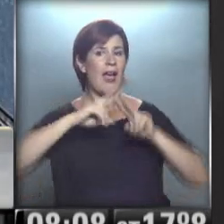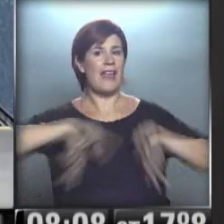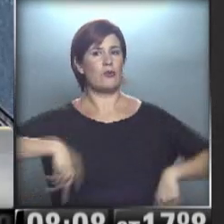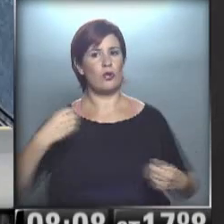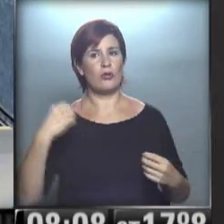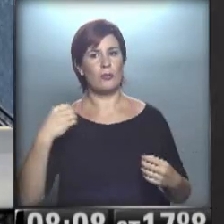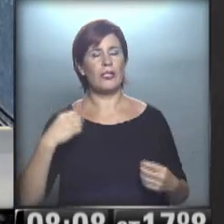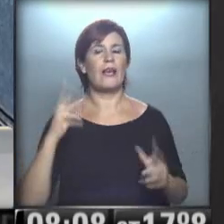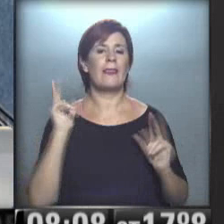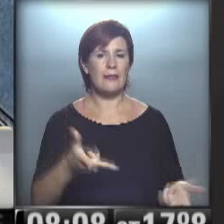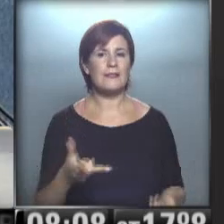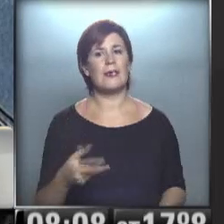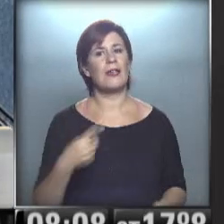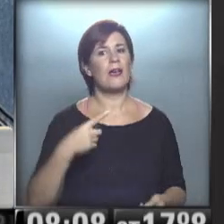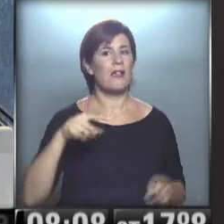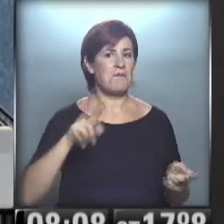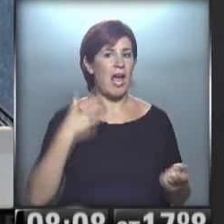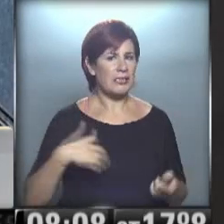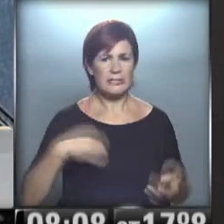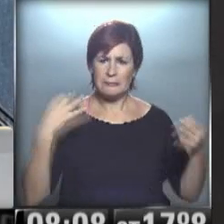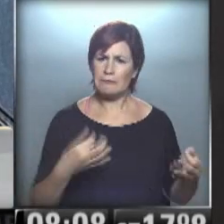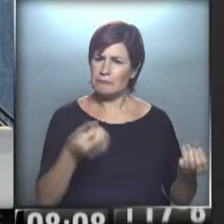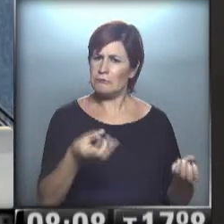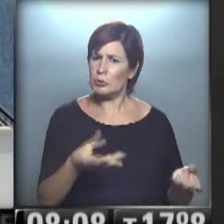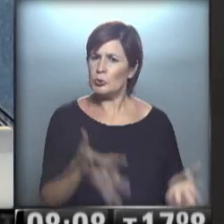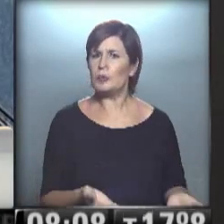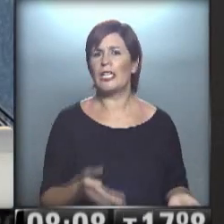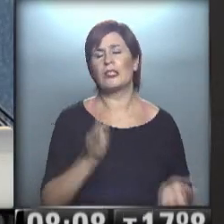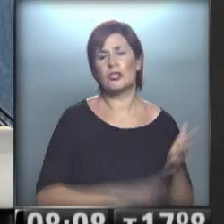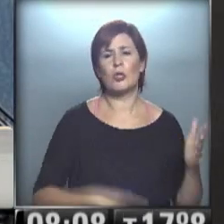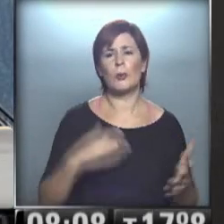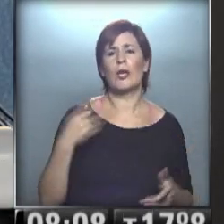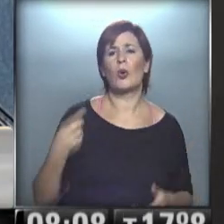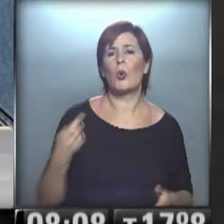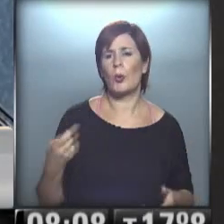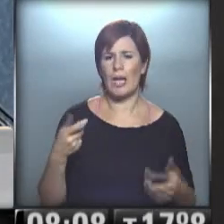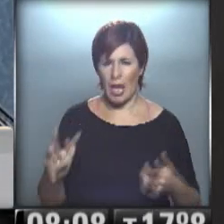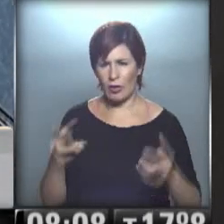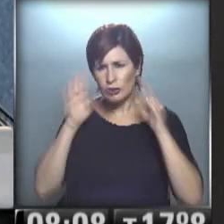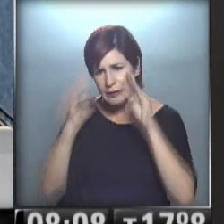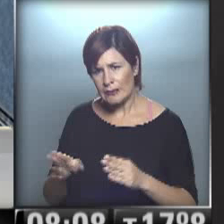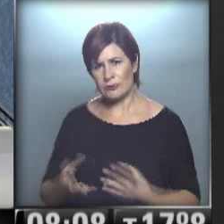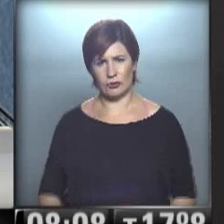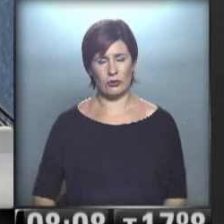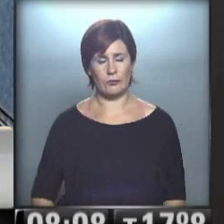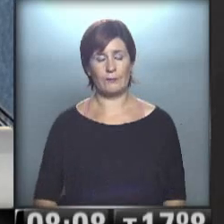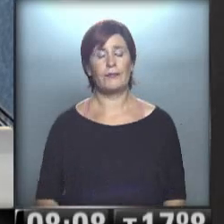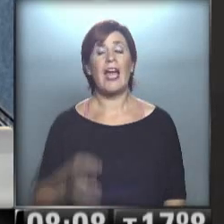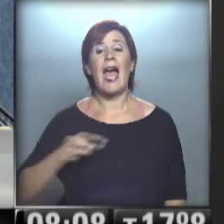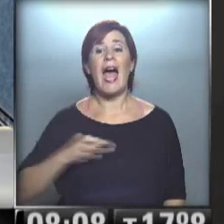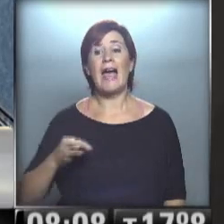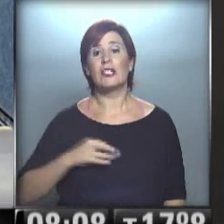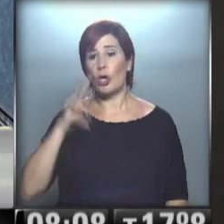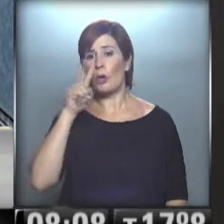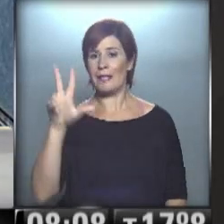hoy voy a exponer muy detalladamente en el Senado, pero la República Argentina tenía en el año 2003, en